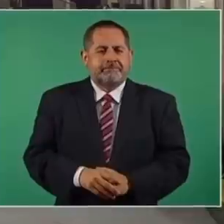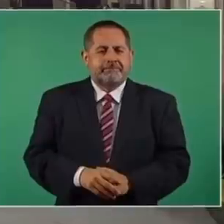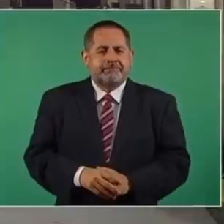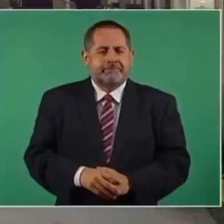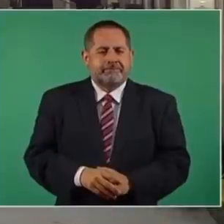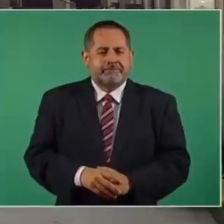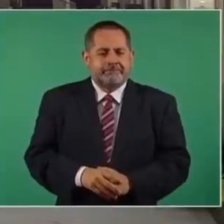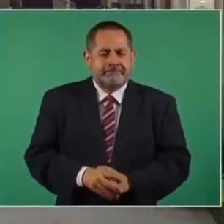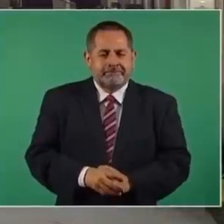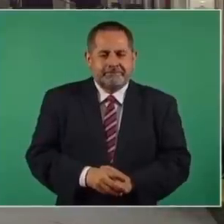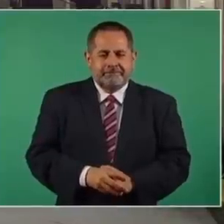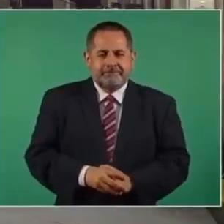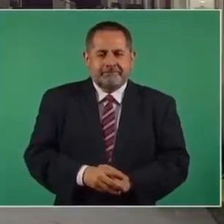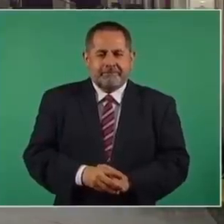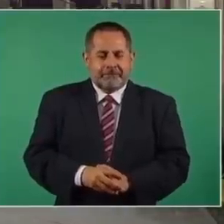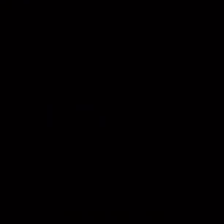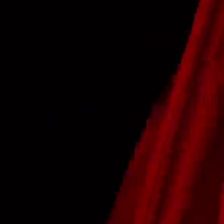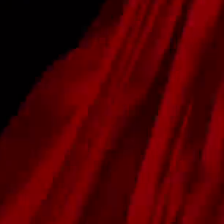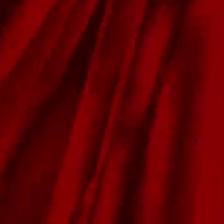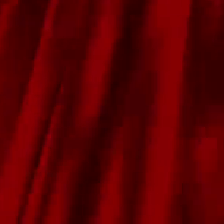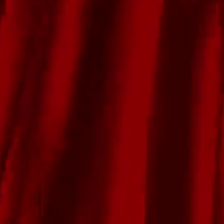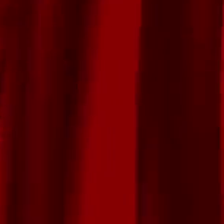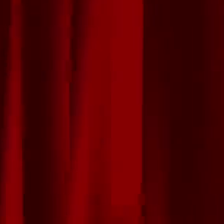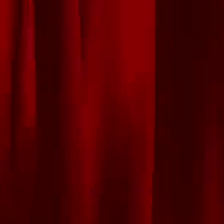lo dijo el...? Lo hiciste. Bueno. el...? ¡Gracias! ¡Gracias! Gracias.